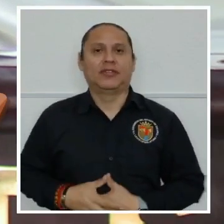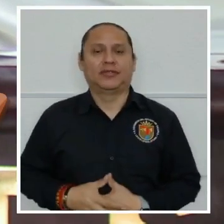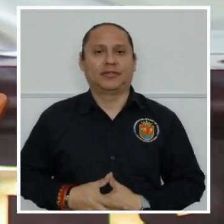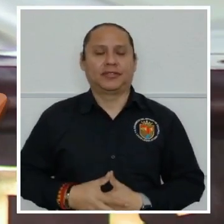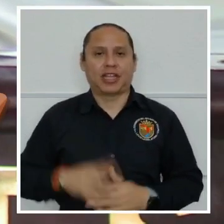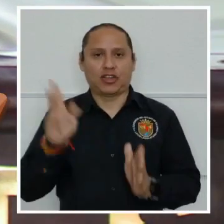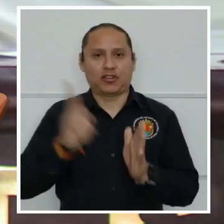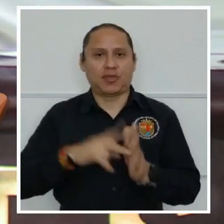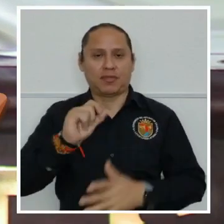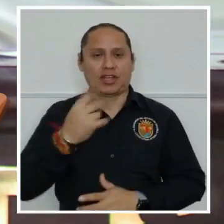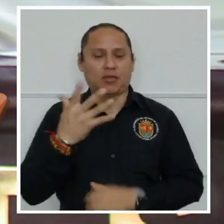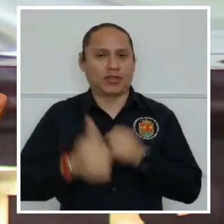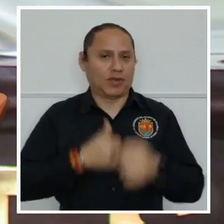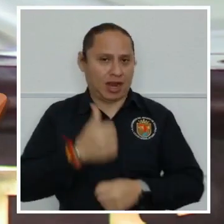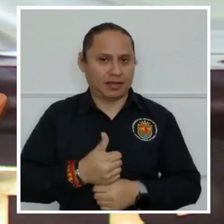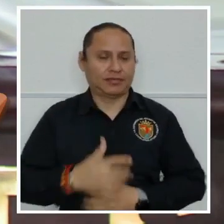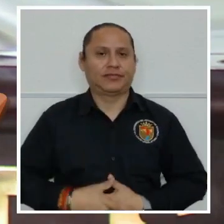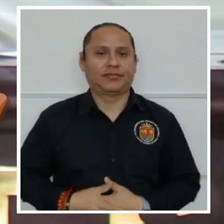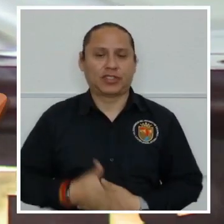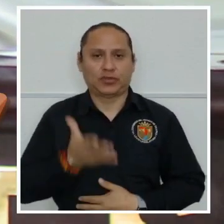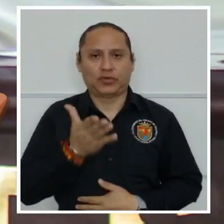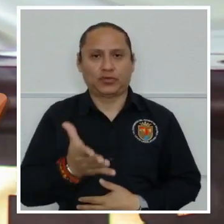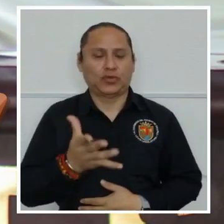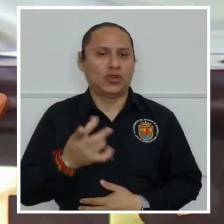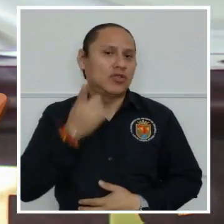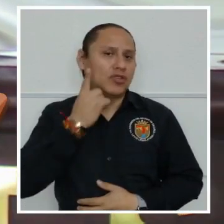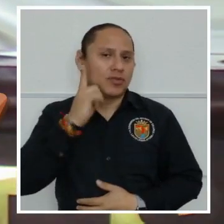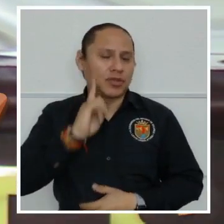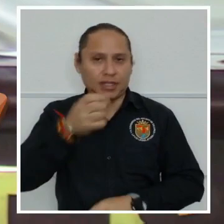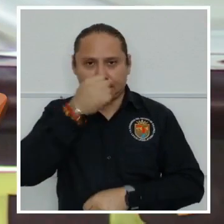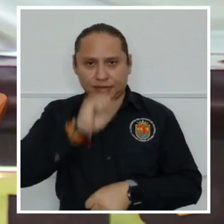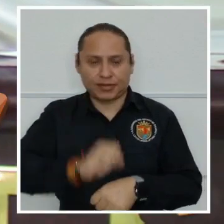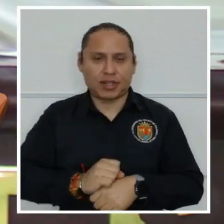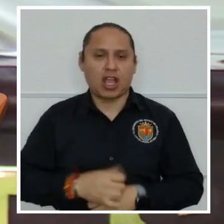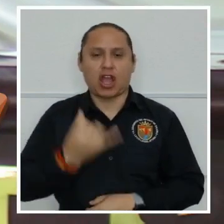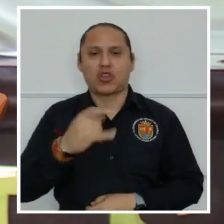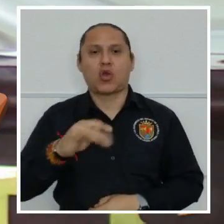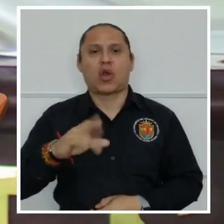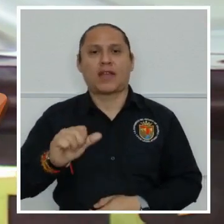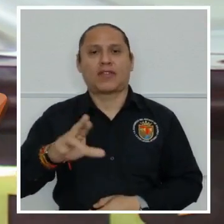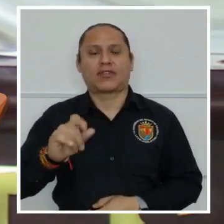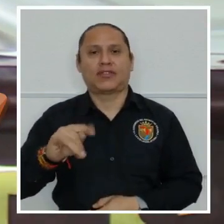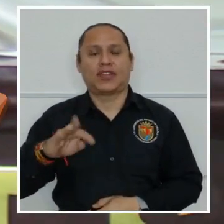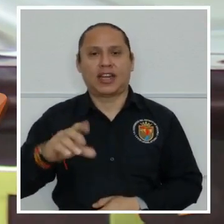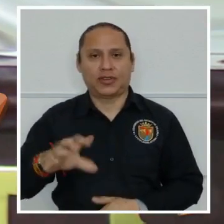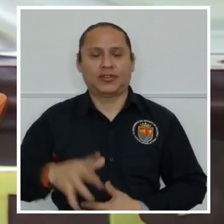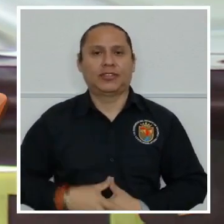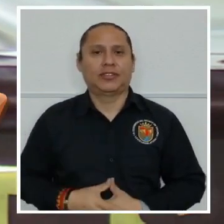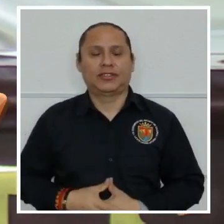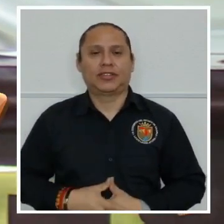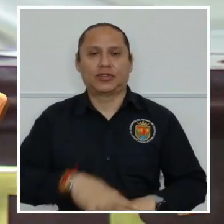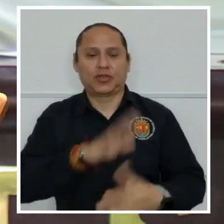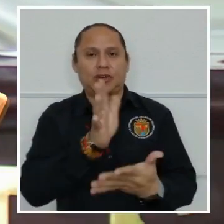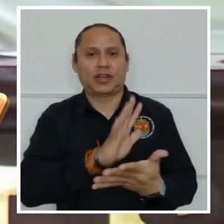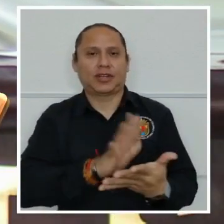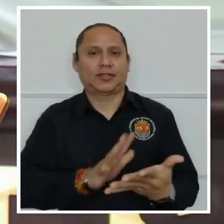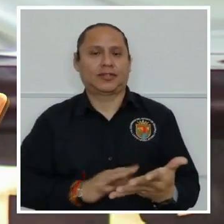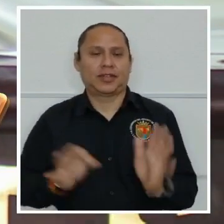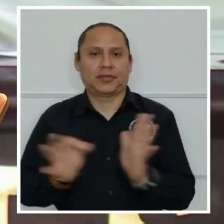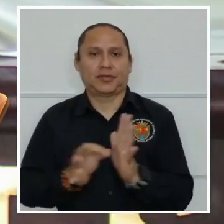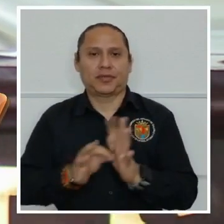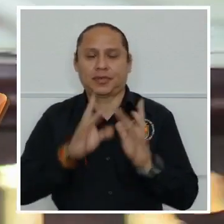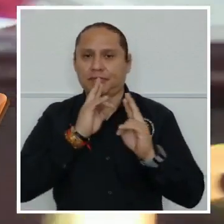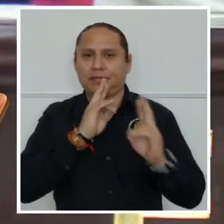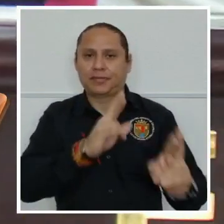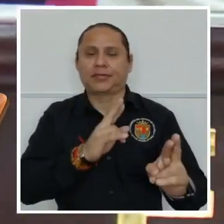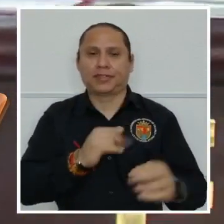fiscal 2024, por lo que solicito a la diputada secretaria Yolanda del Rosario Correa González dé lectura a los